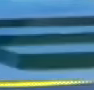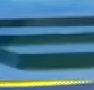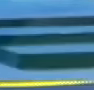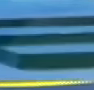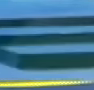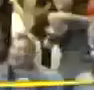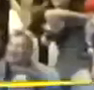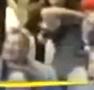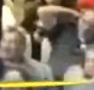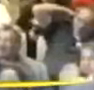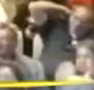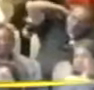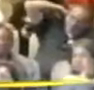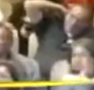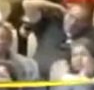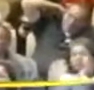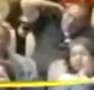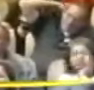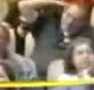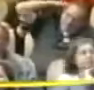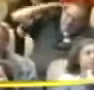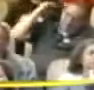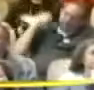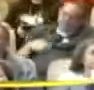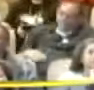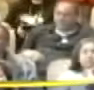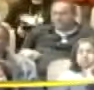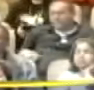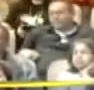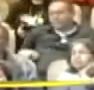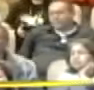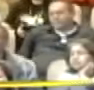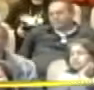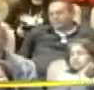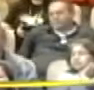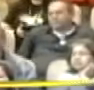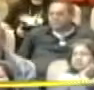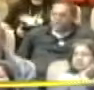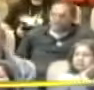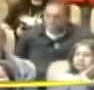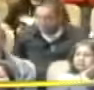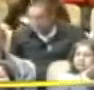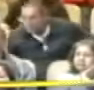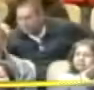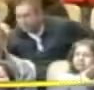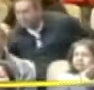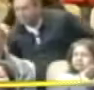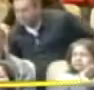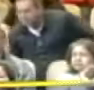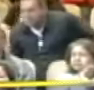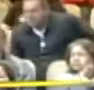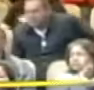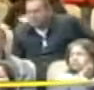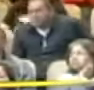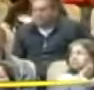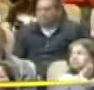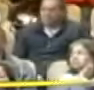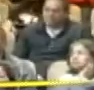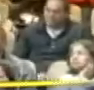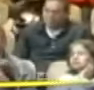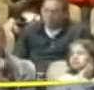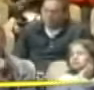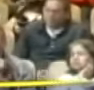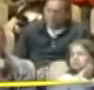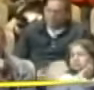Silita, un micrófono para Silita, por favor. Voy a bajar por aquí, Silita, te espero. Te espero aquí en la